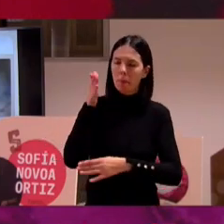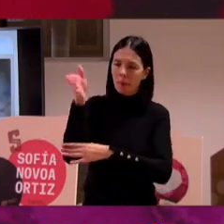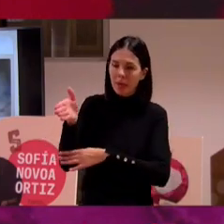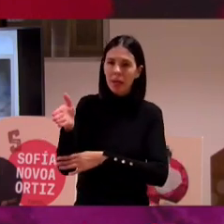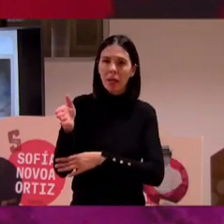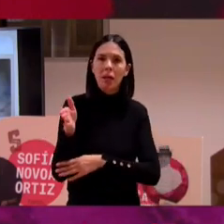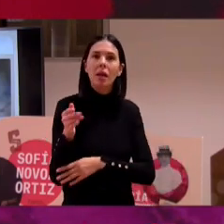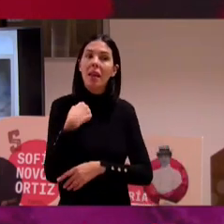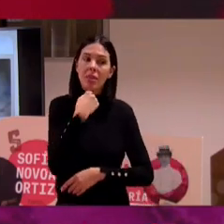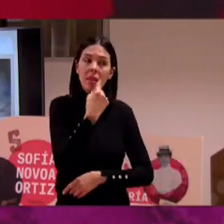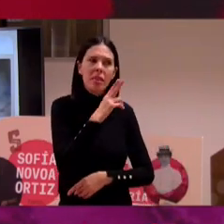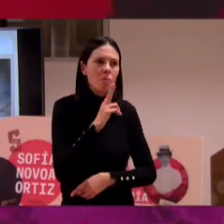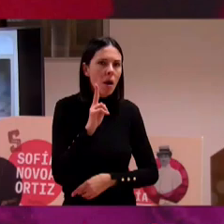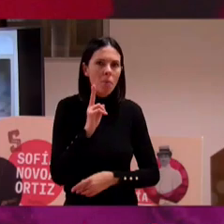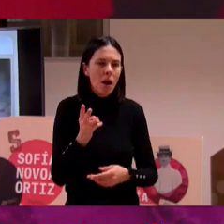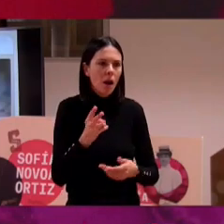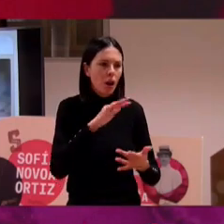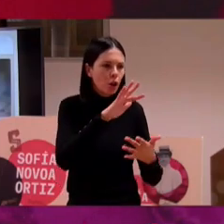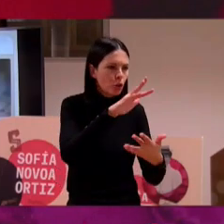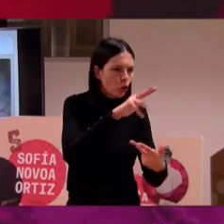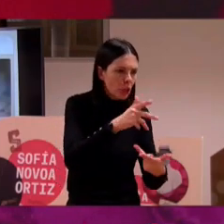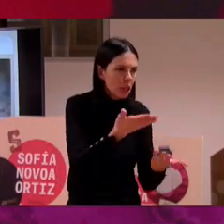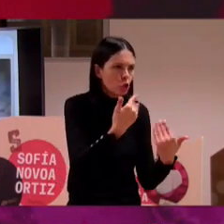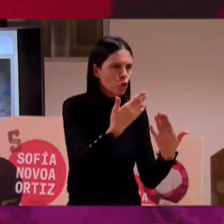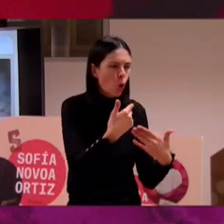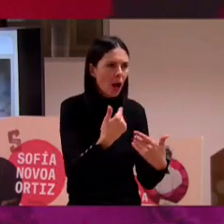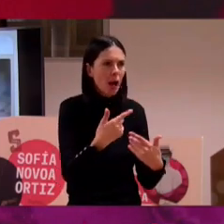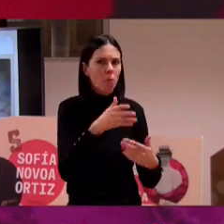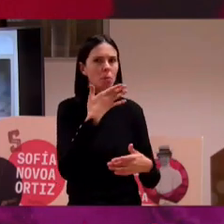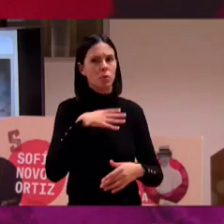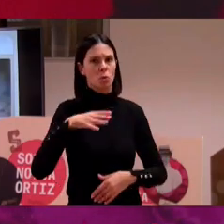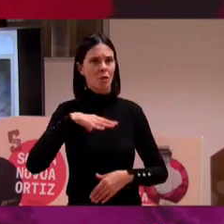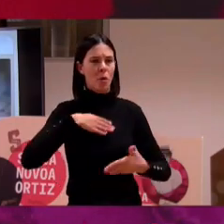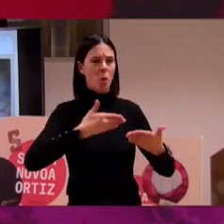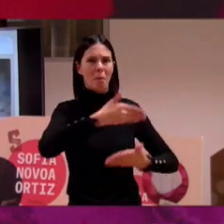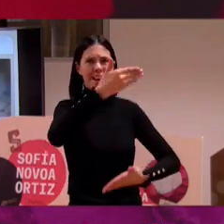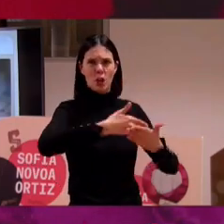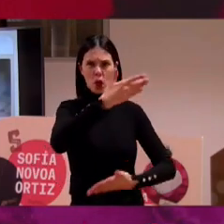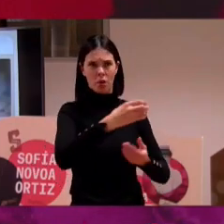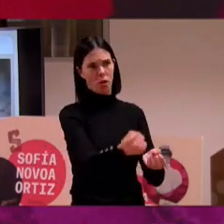ela dilla nai que non ten noticias, que lle mande un faro, porque non sabe nada de Vigo.